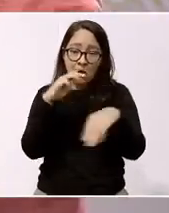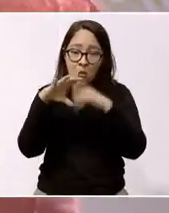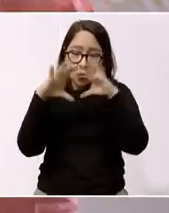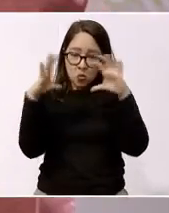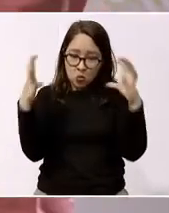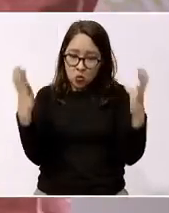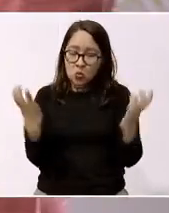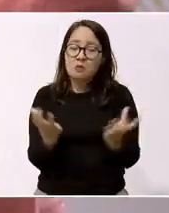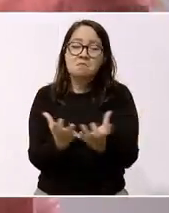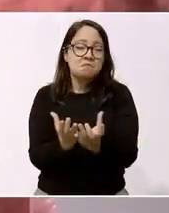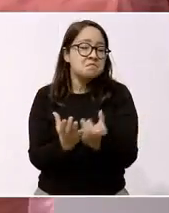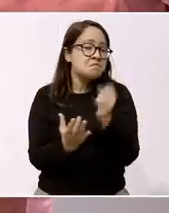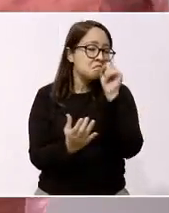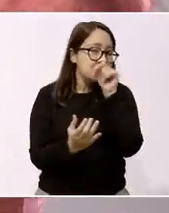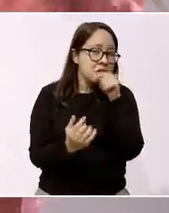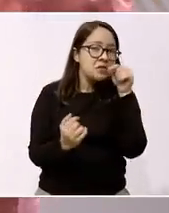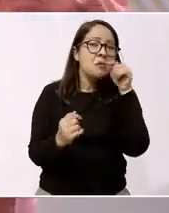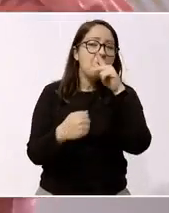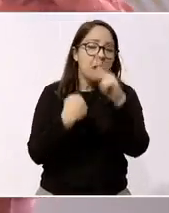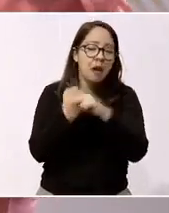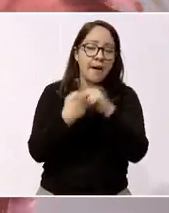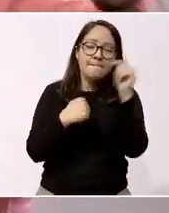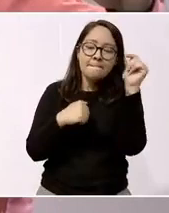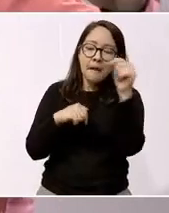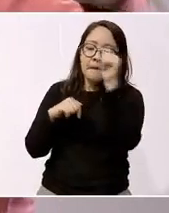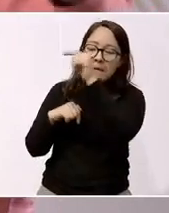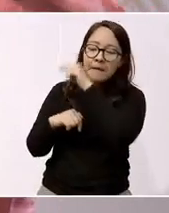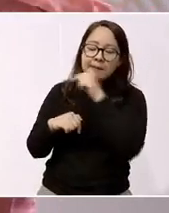que está afectando.